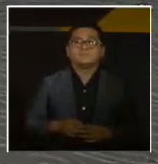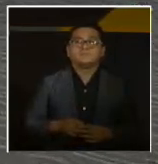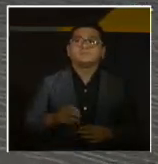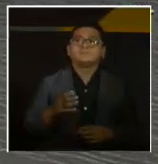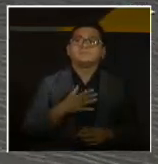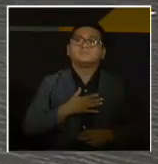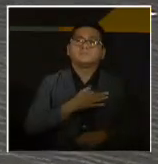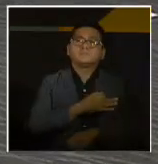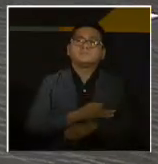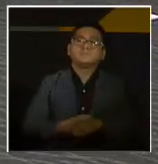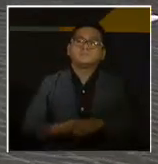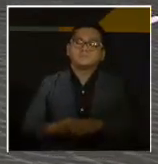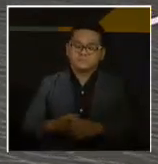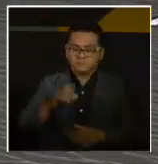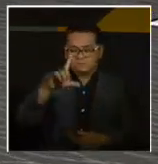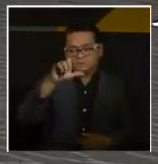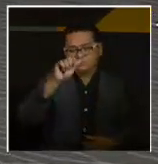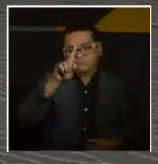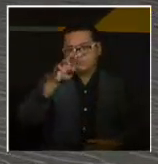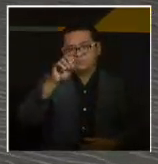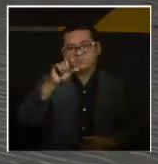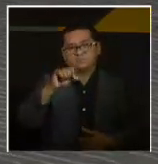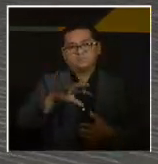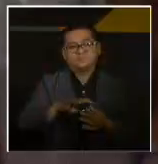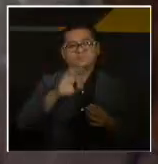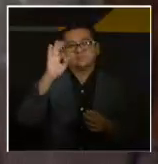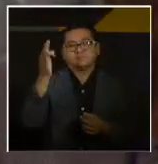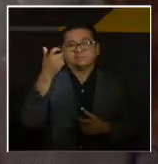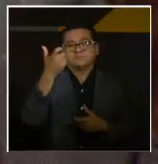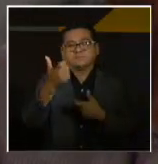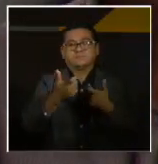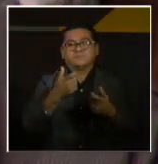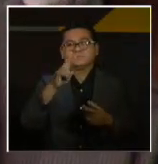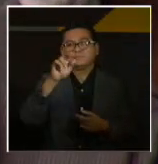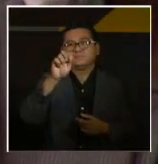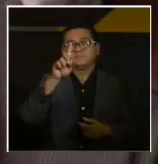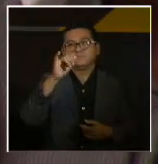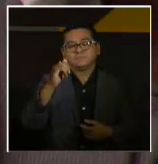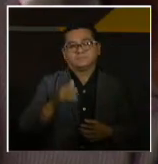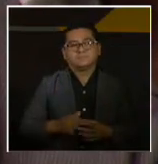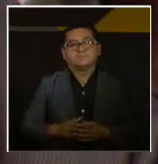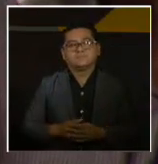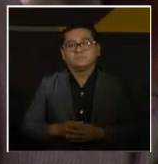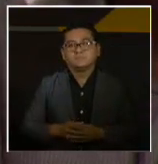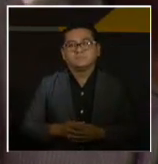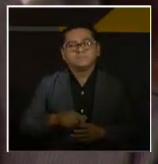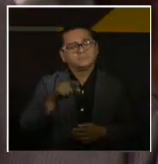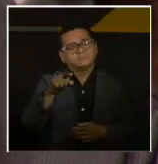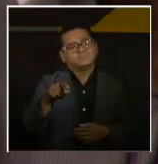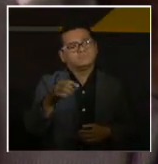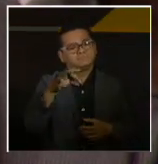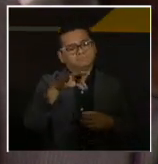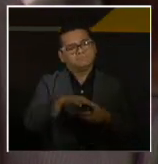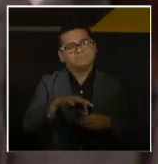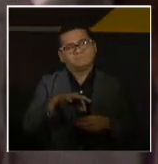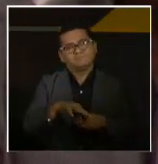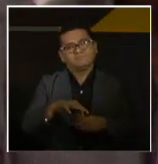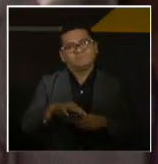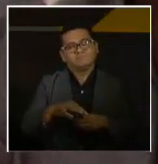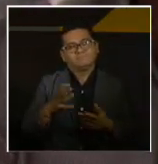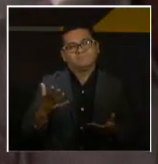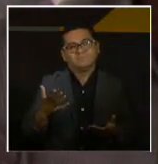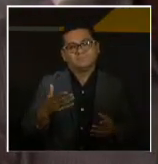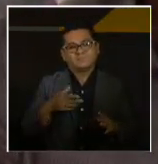Buenas tardes, Claudia Buenas tardes. Ramos, de la Facultad de Economía de la UADY. Ah. Si tuviera que votar por alguno de